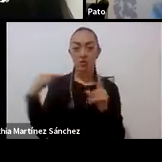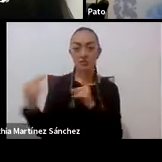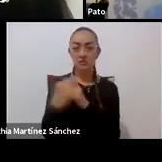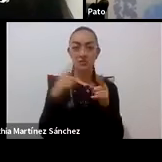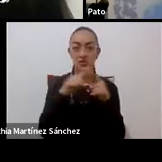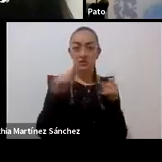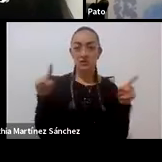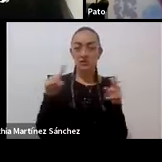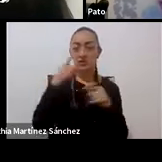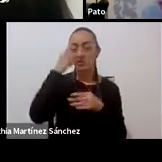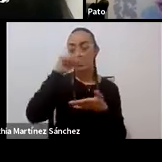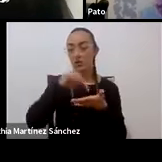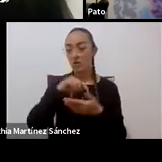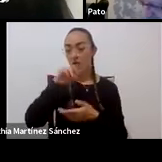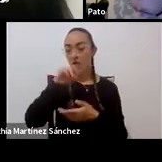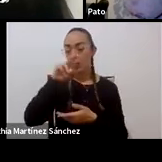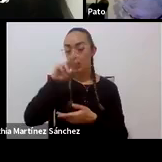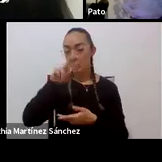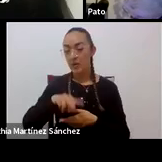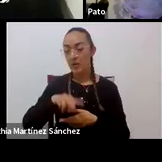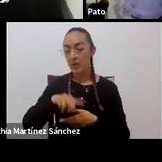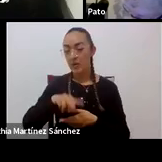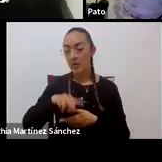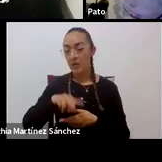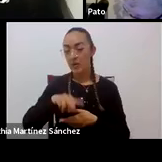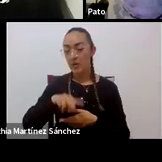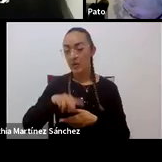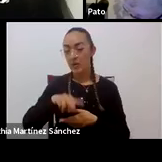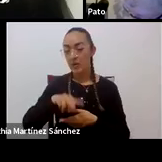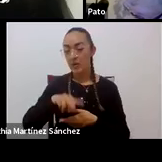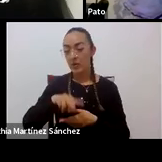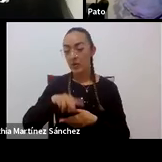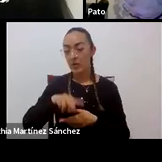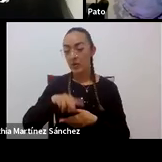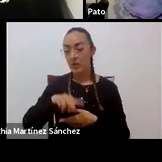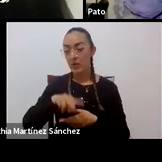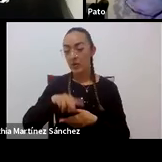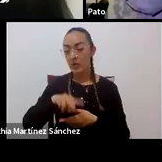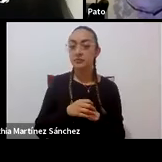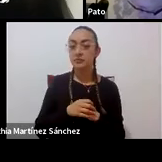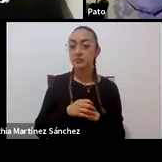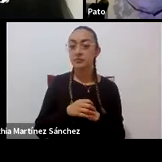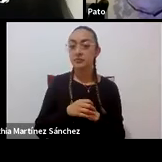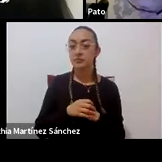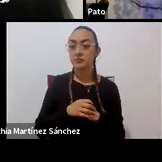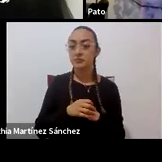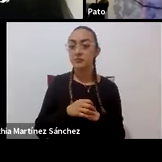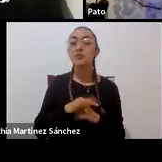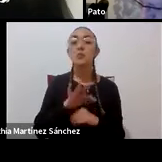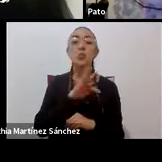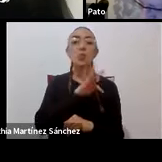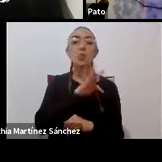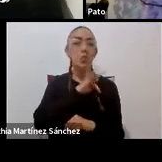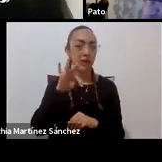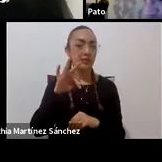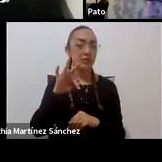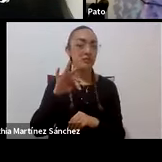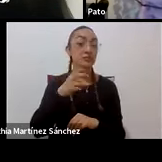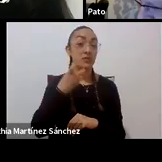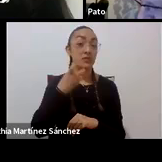sí se puede ver tangiblemente en estas acciones, ¿qué oportunidades para la creación,